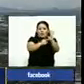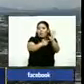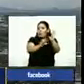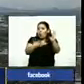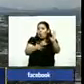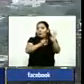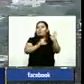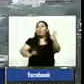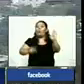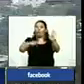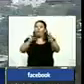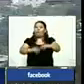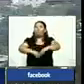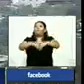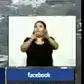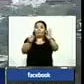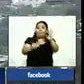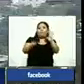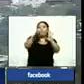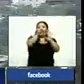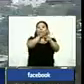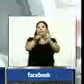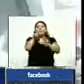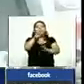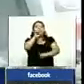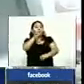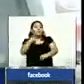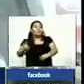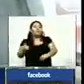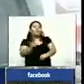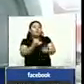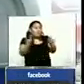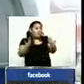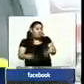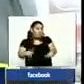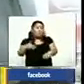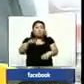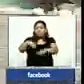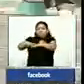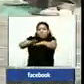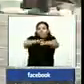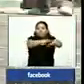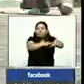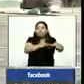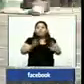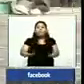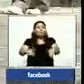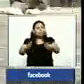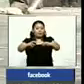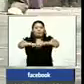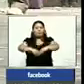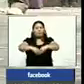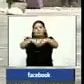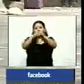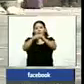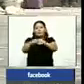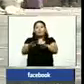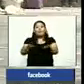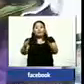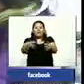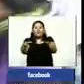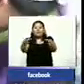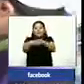OIT. También el funcionario dice que ya se están haciendo las notificaciones pertinentes para reactivar la mesa